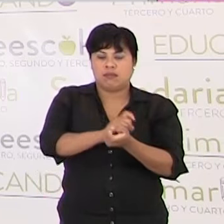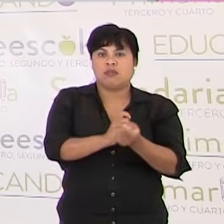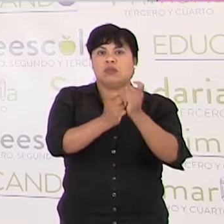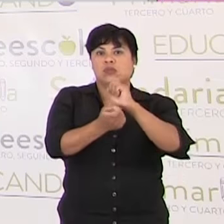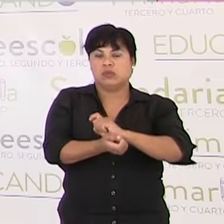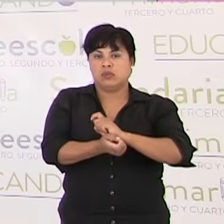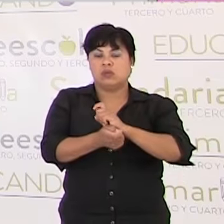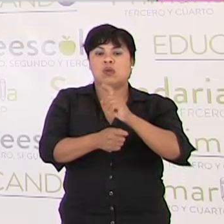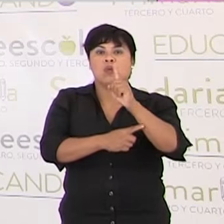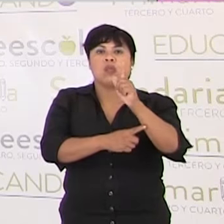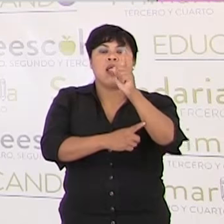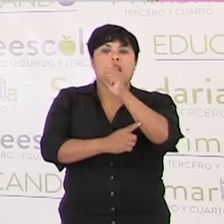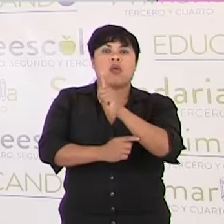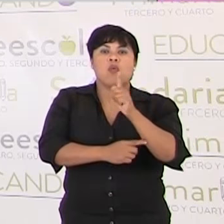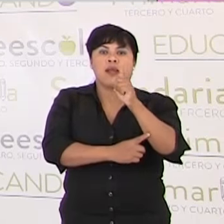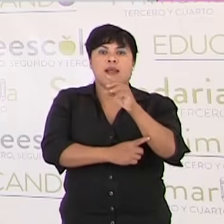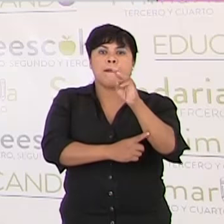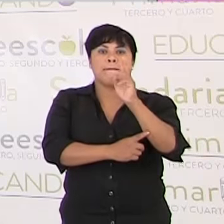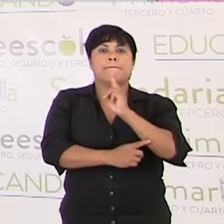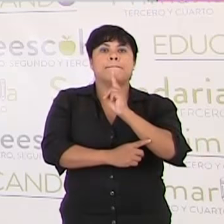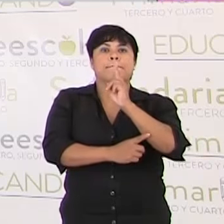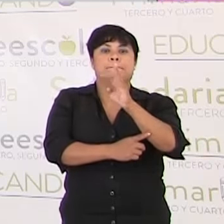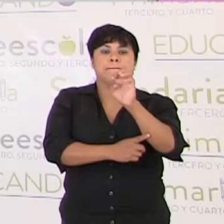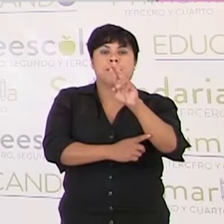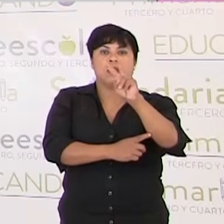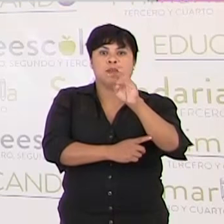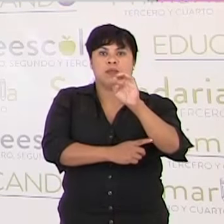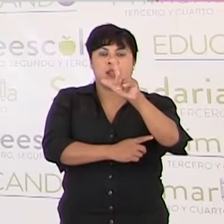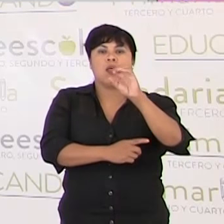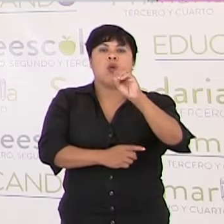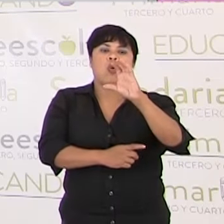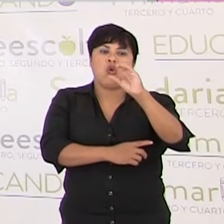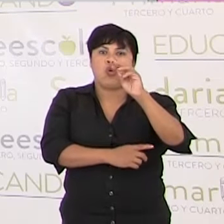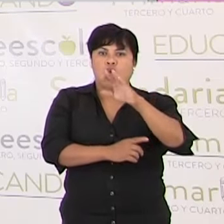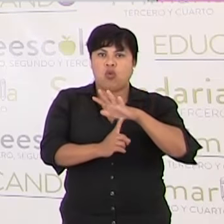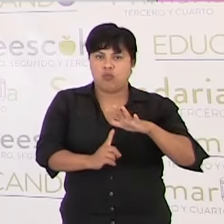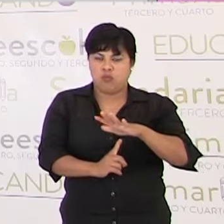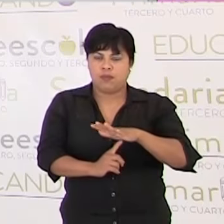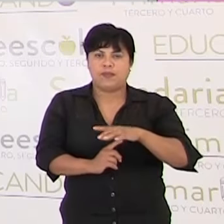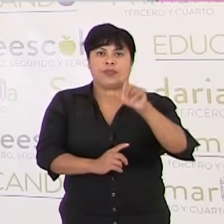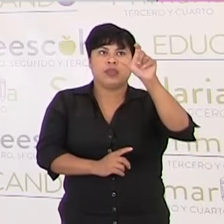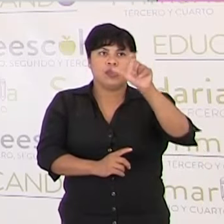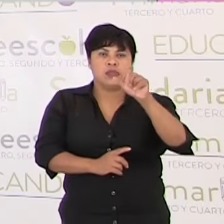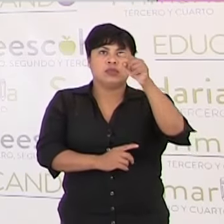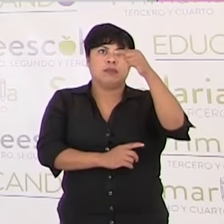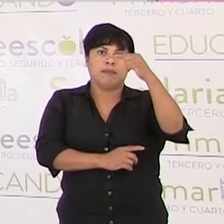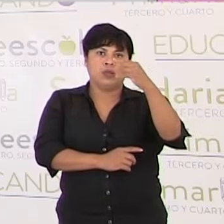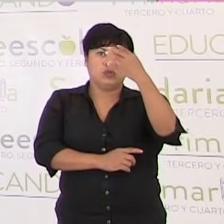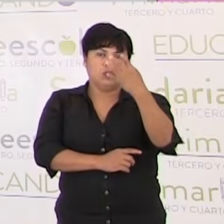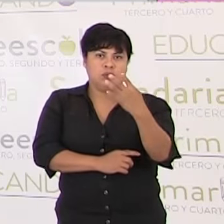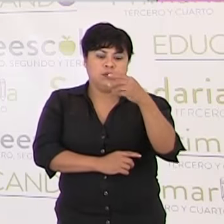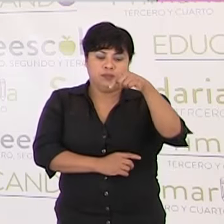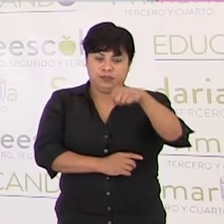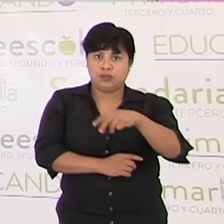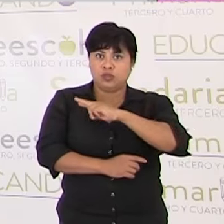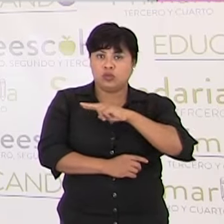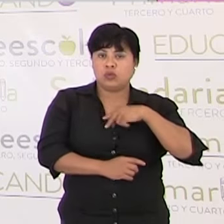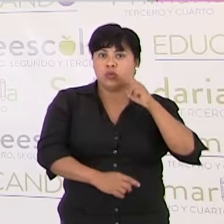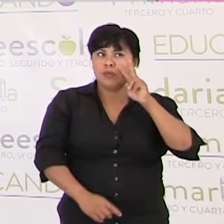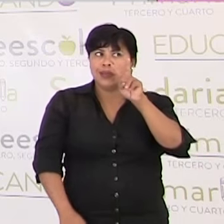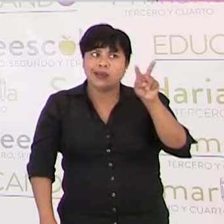Traducirlo a un lenguaje verbal o lenguaje común. X menos 4. Aquí nosotros